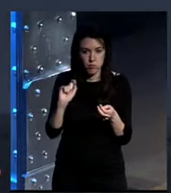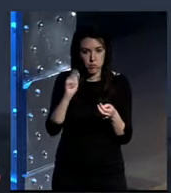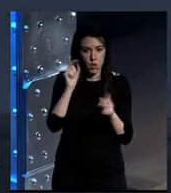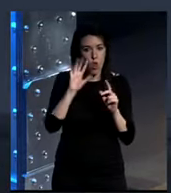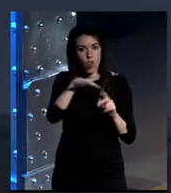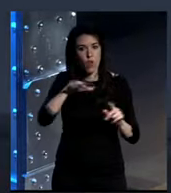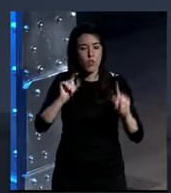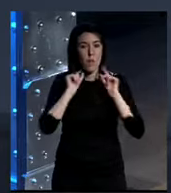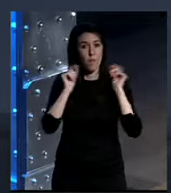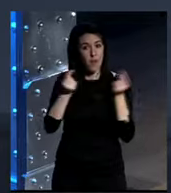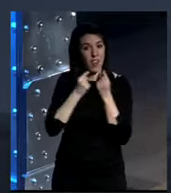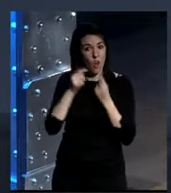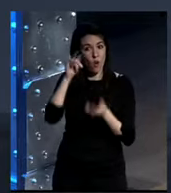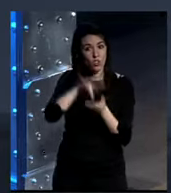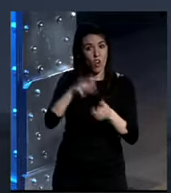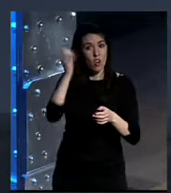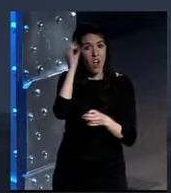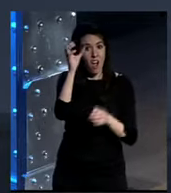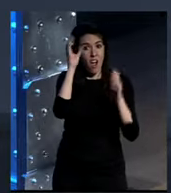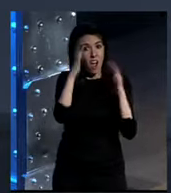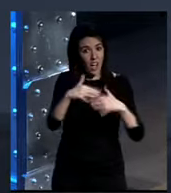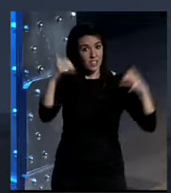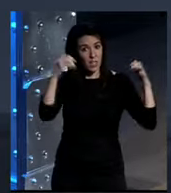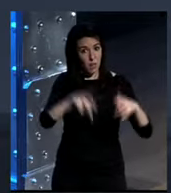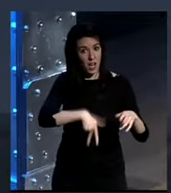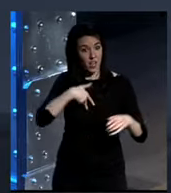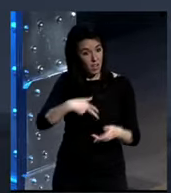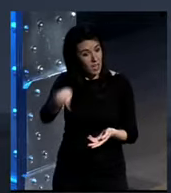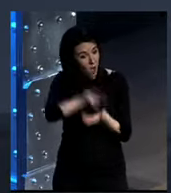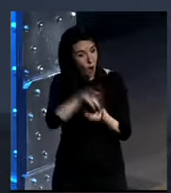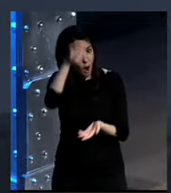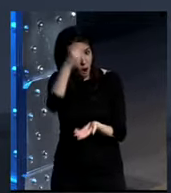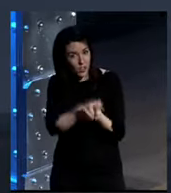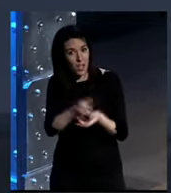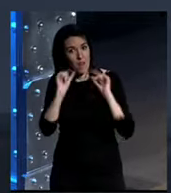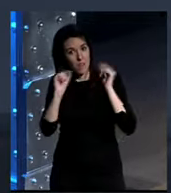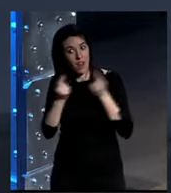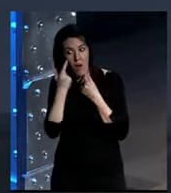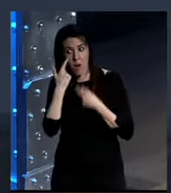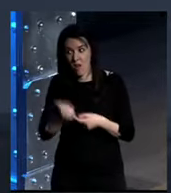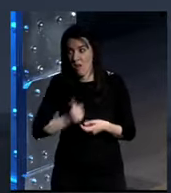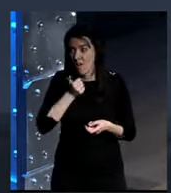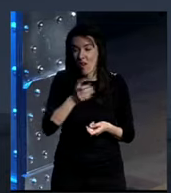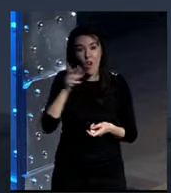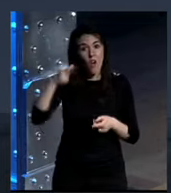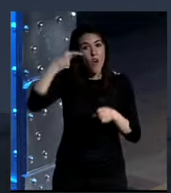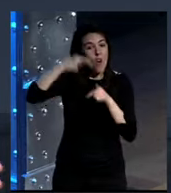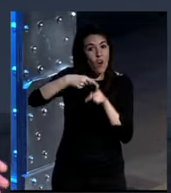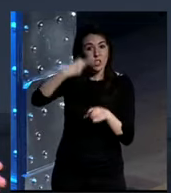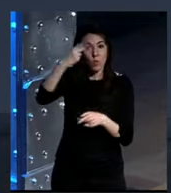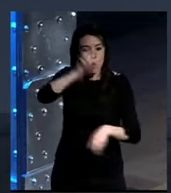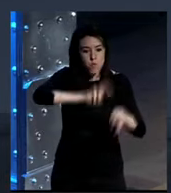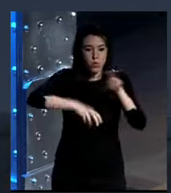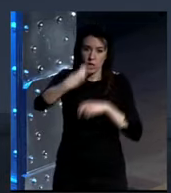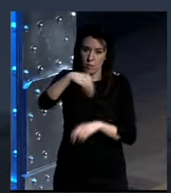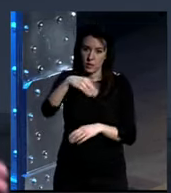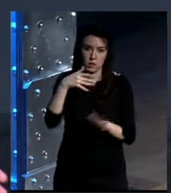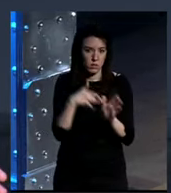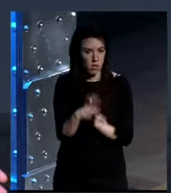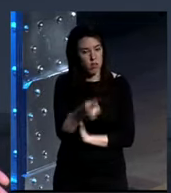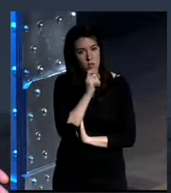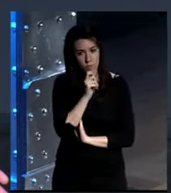Badajoz, que tendremos la Asamblea General. Repetimos Badajoz, fíjate qué casualidad, ¿no? para buscar un presidente. Va a ser muy difícil,